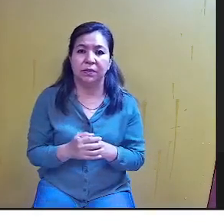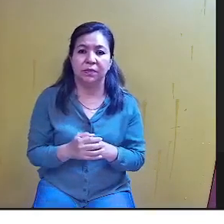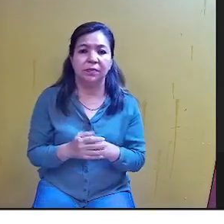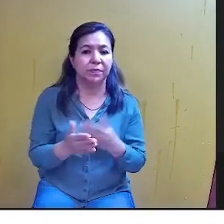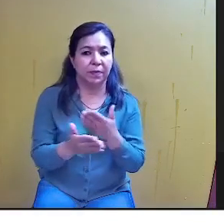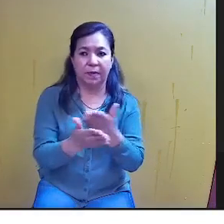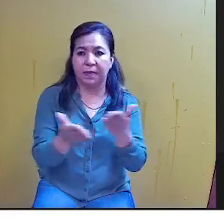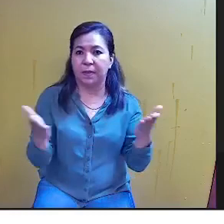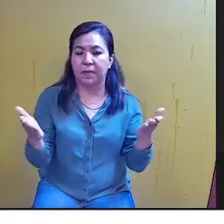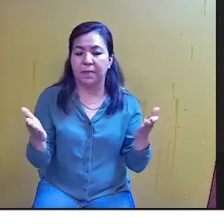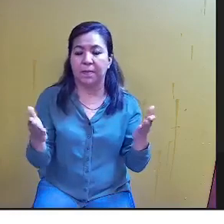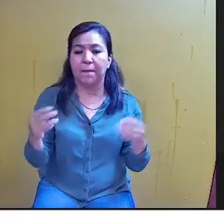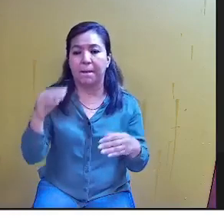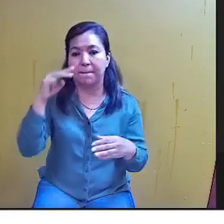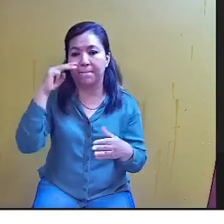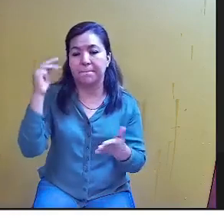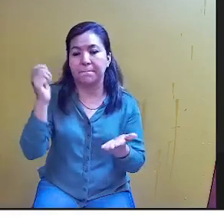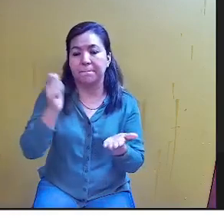magistrado.